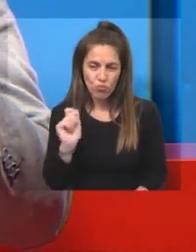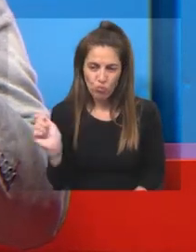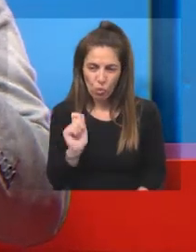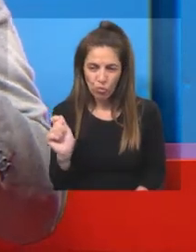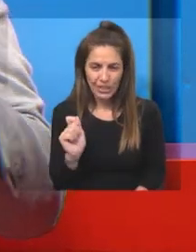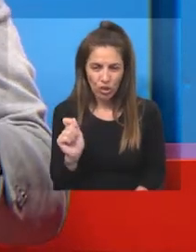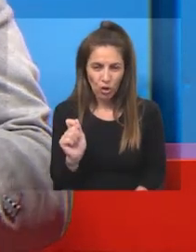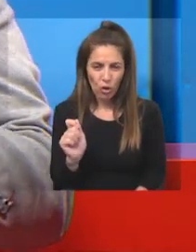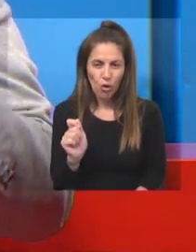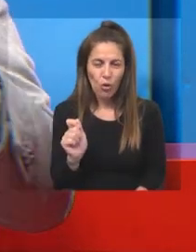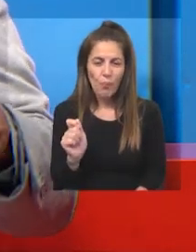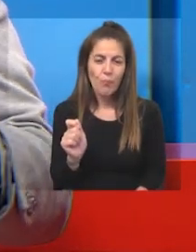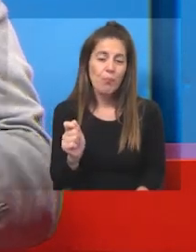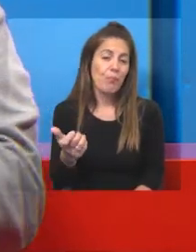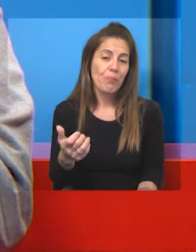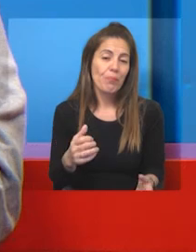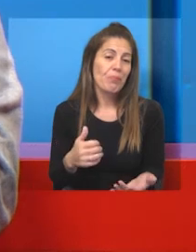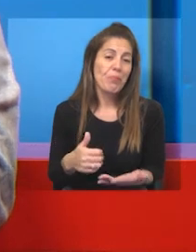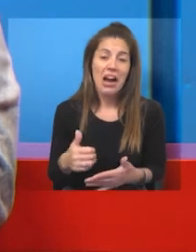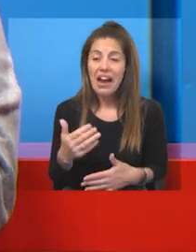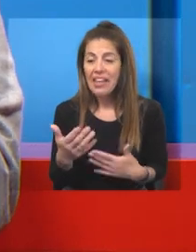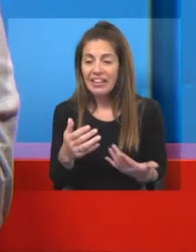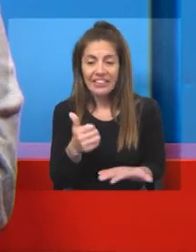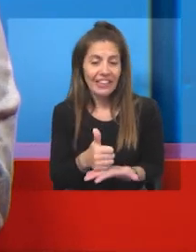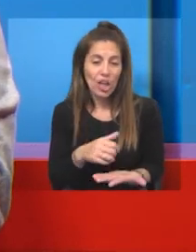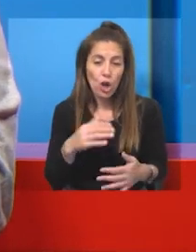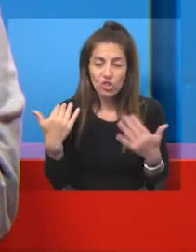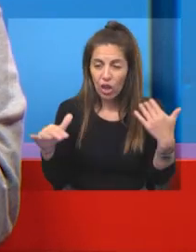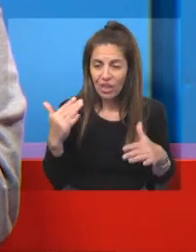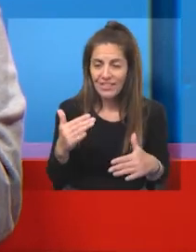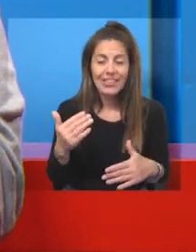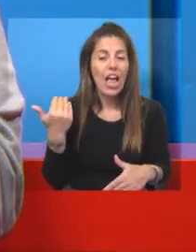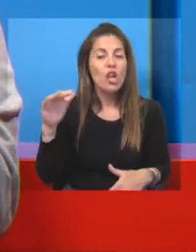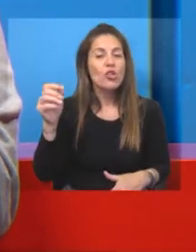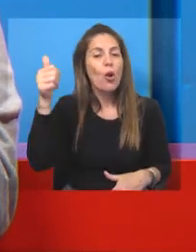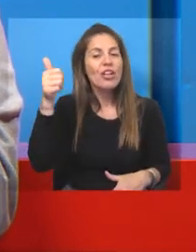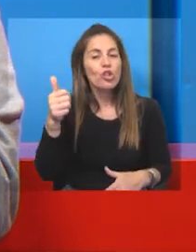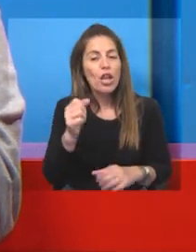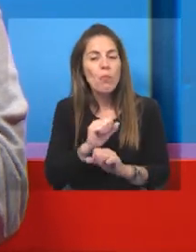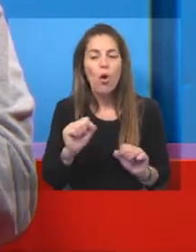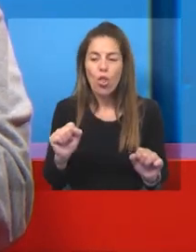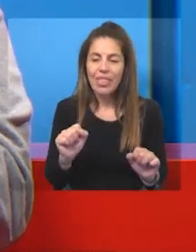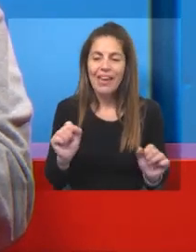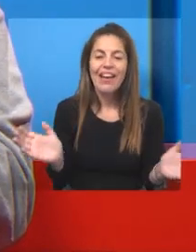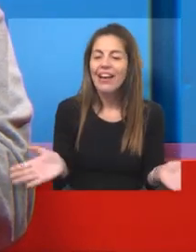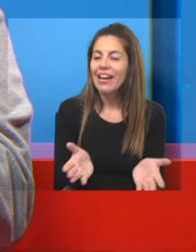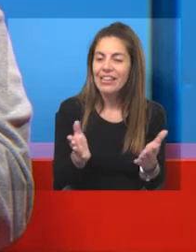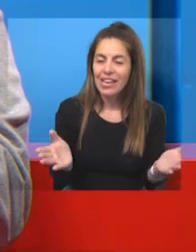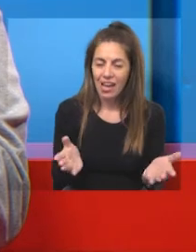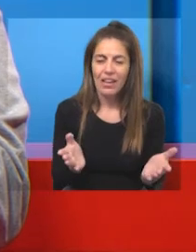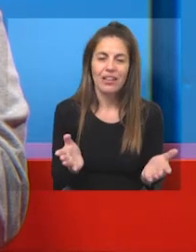el para el ocio en los adolescentes eh el en los adultos mayores la capacidad de este generar